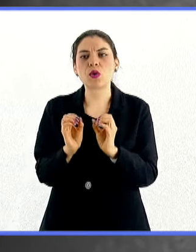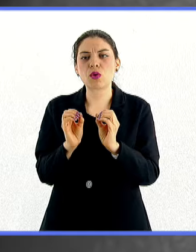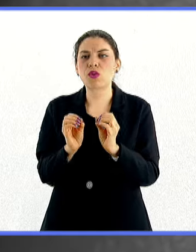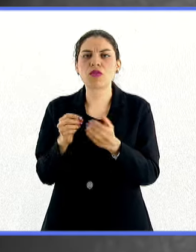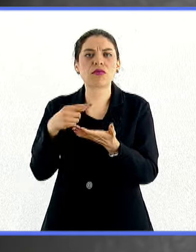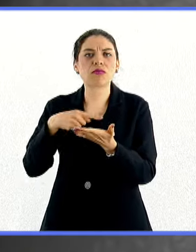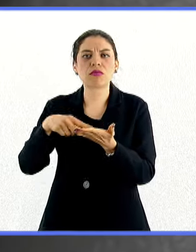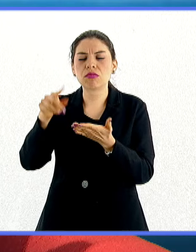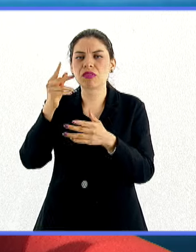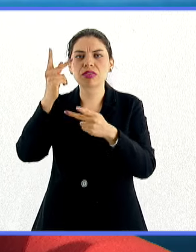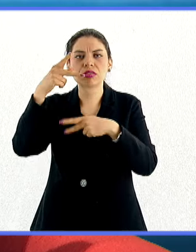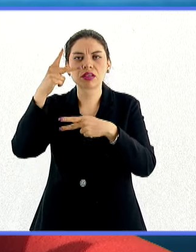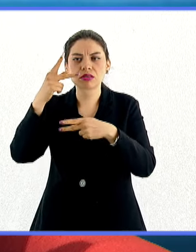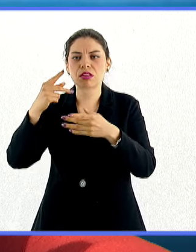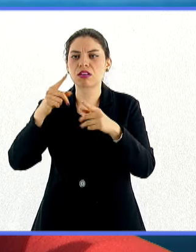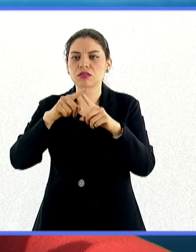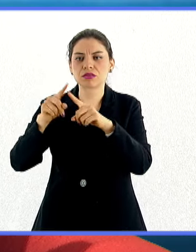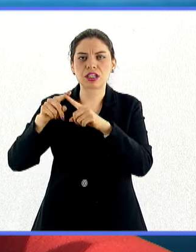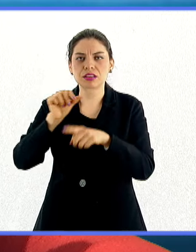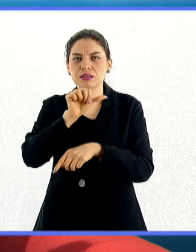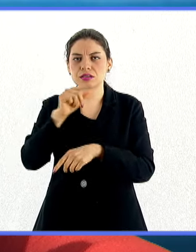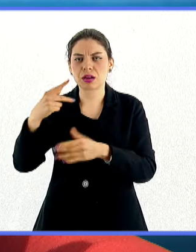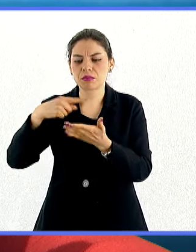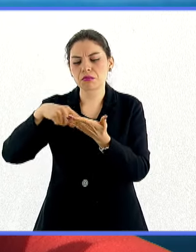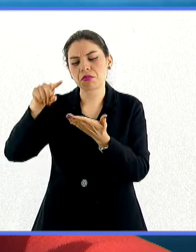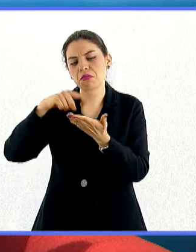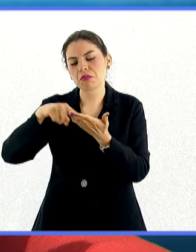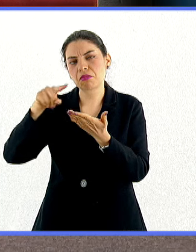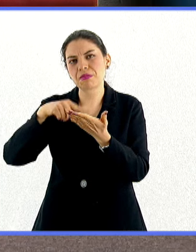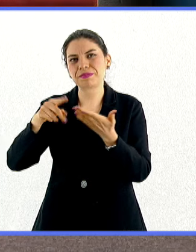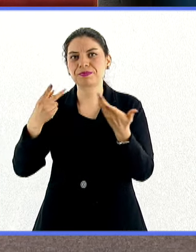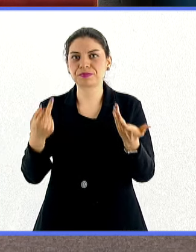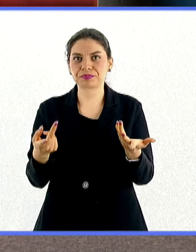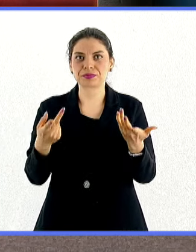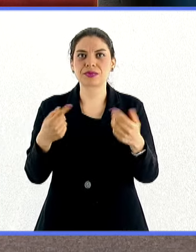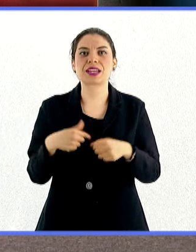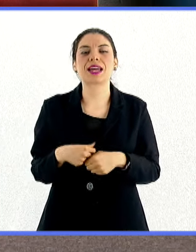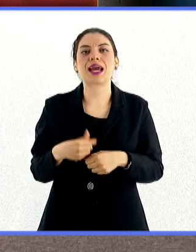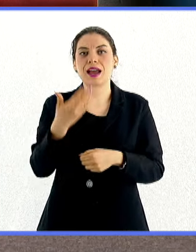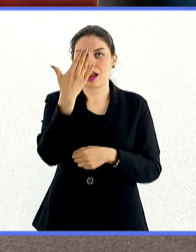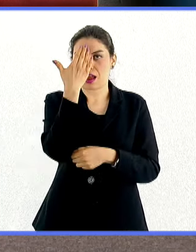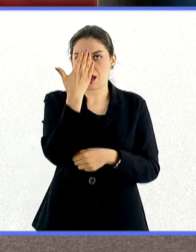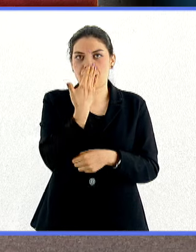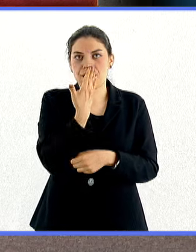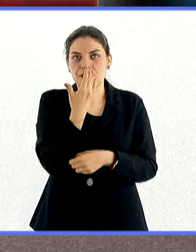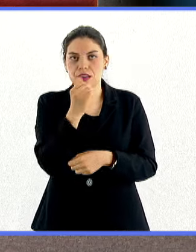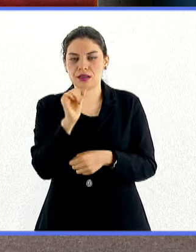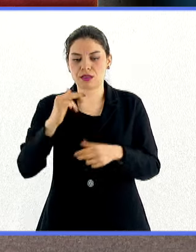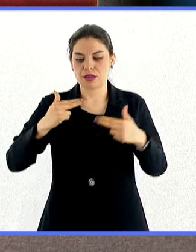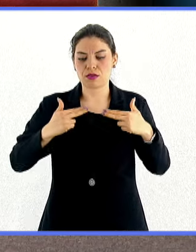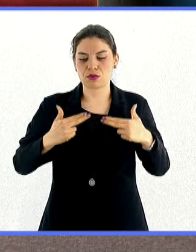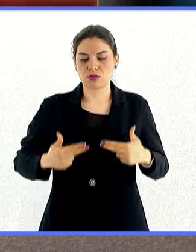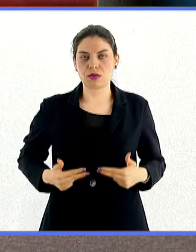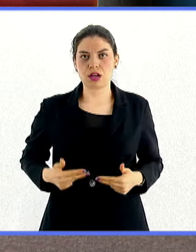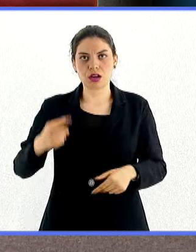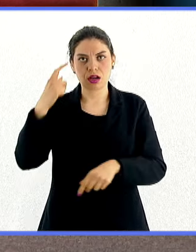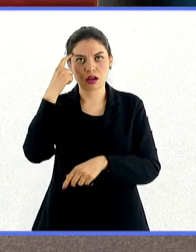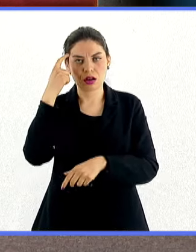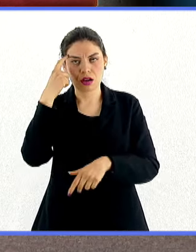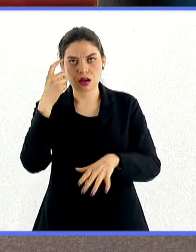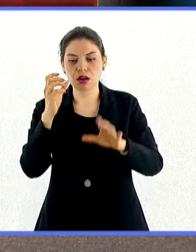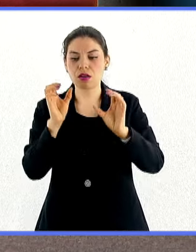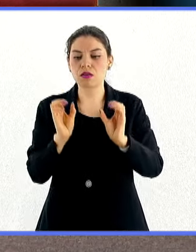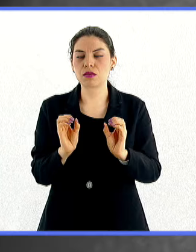cosas en TikTok, etcétera. Entonces, las facultades humanas y la dedicación que nosotros tenemos